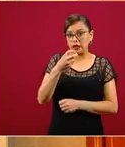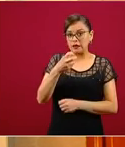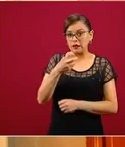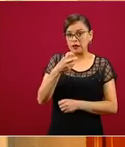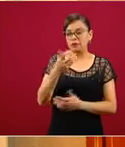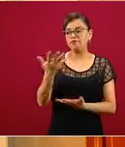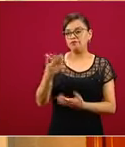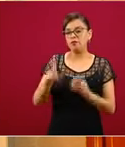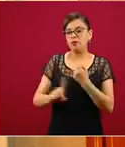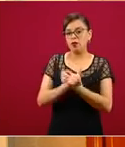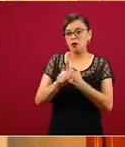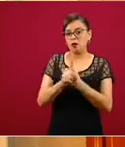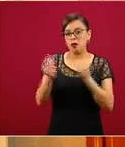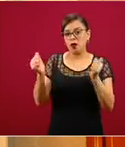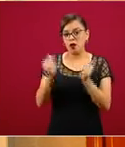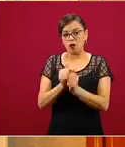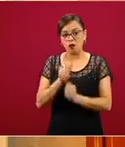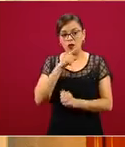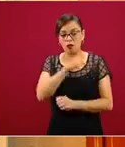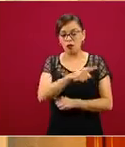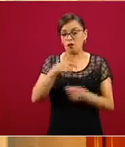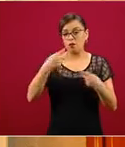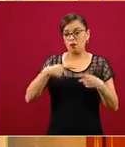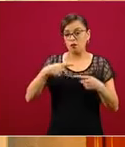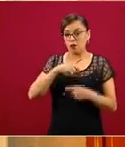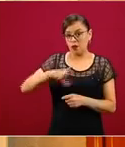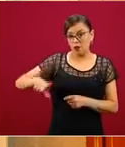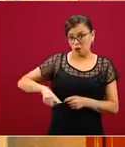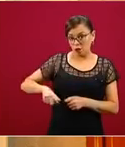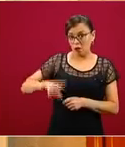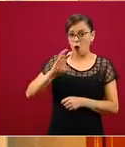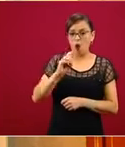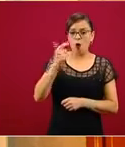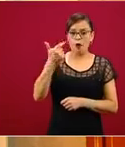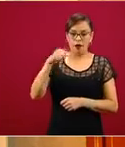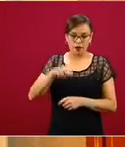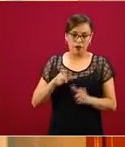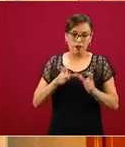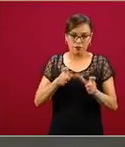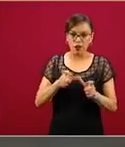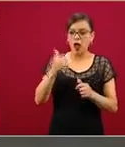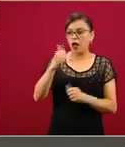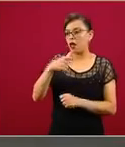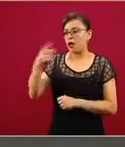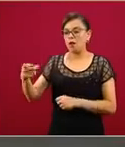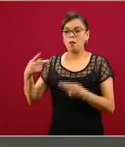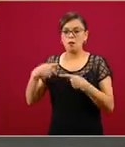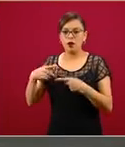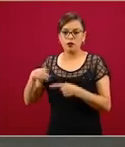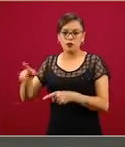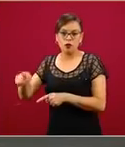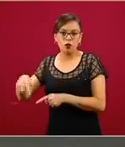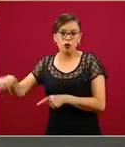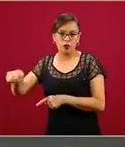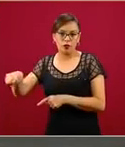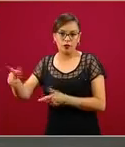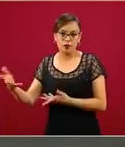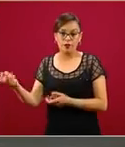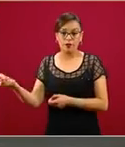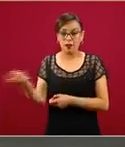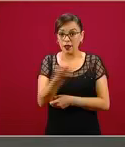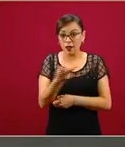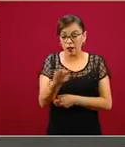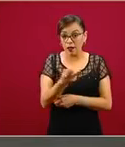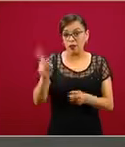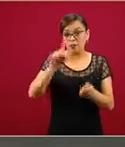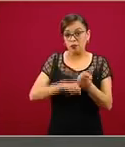público, lo cual es absolutamente inconveniente. Y en un país, además, asolado por la violencia